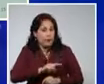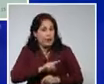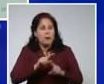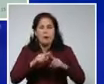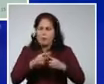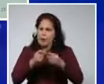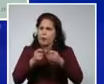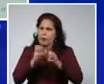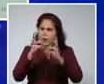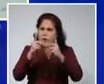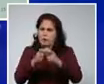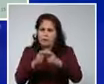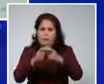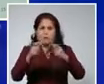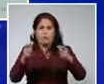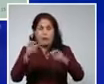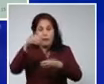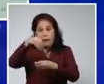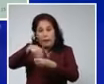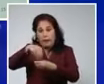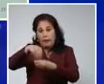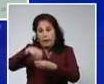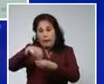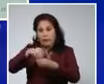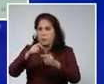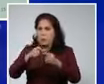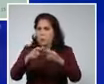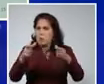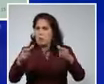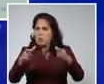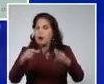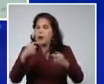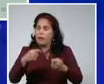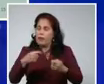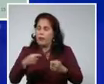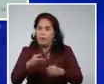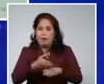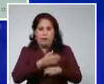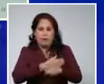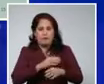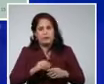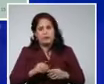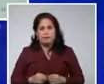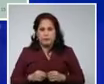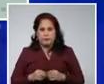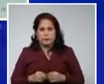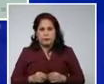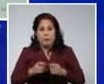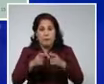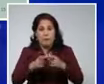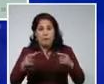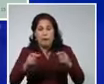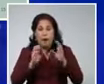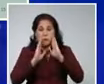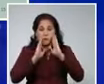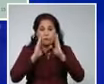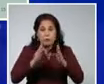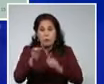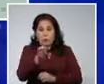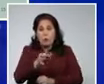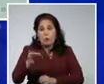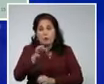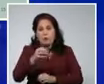cifra dentro sin incrementar a las que hubo anteriormente. La mayor concentración en el municipio de